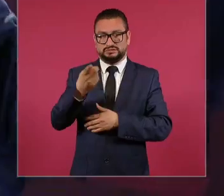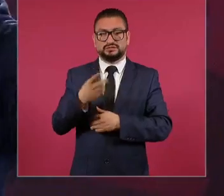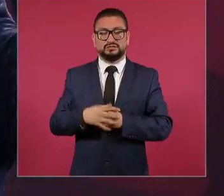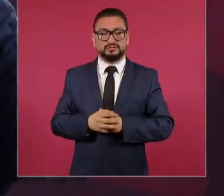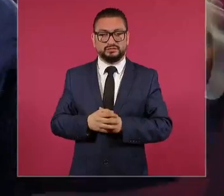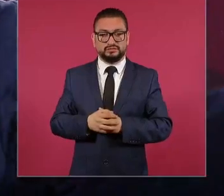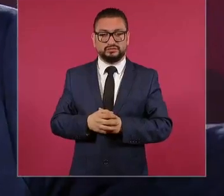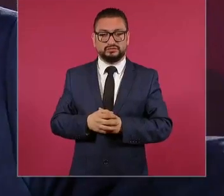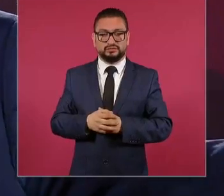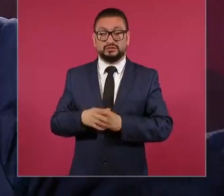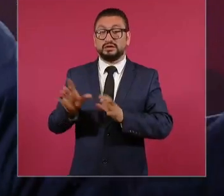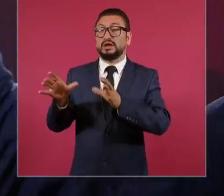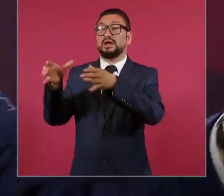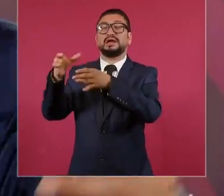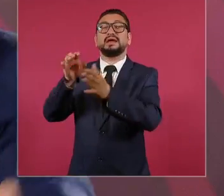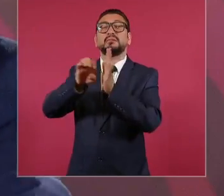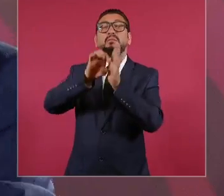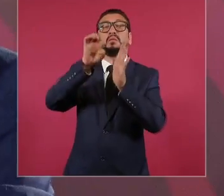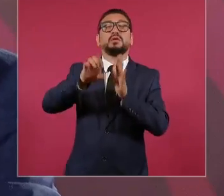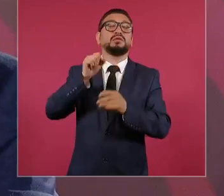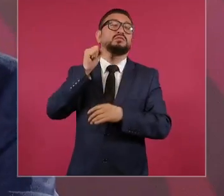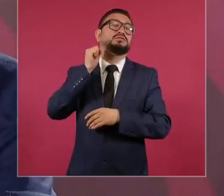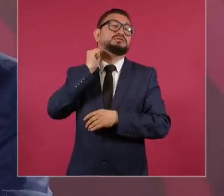Ganan los corruptos en el Senado.